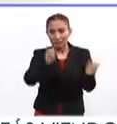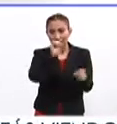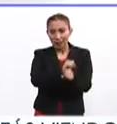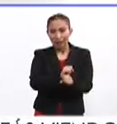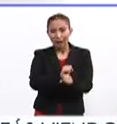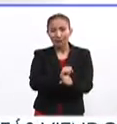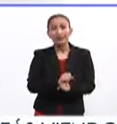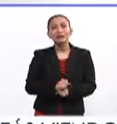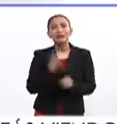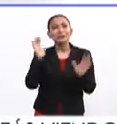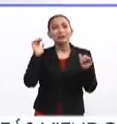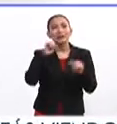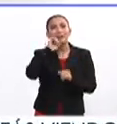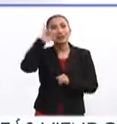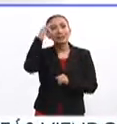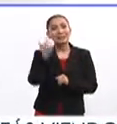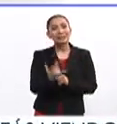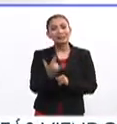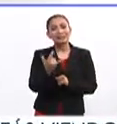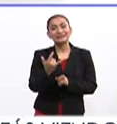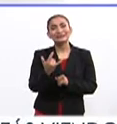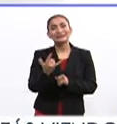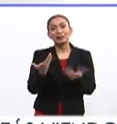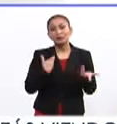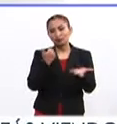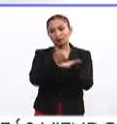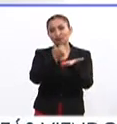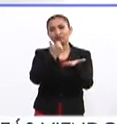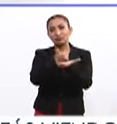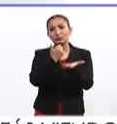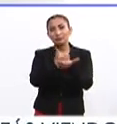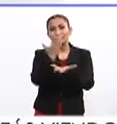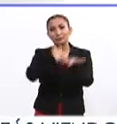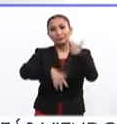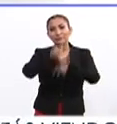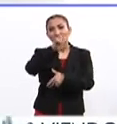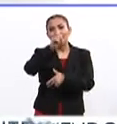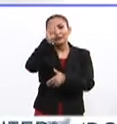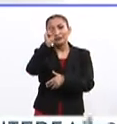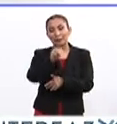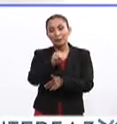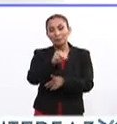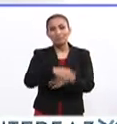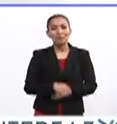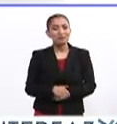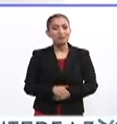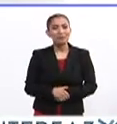semana. Así es, nos despedimos también de Griselda Yebra, quien nos ayuda con la lengua de señas